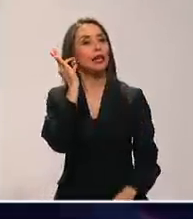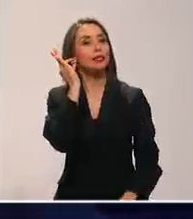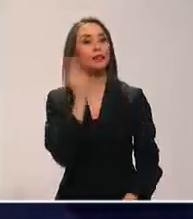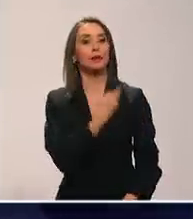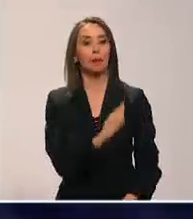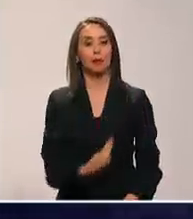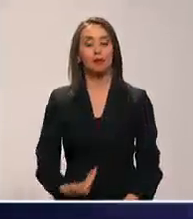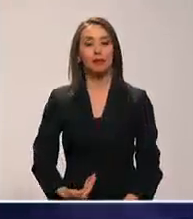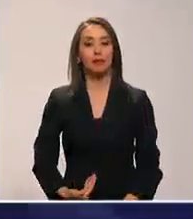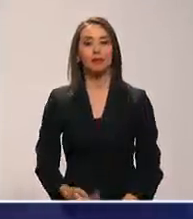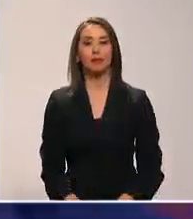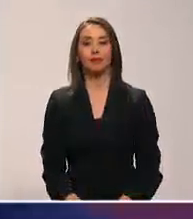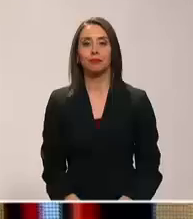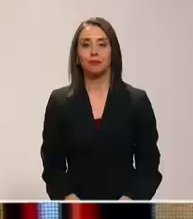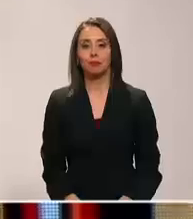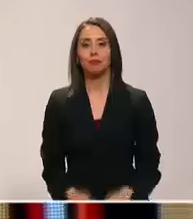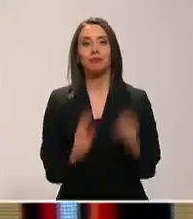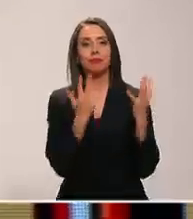Presidenta.